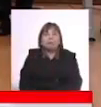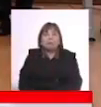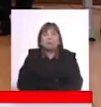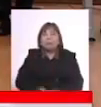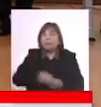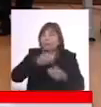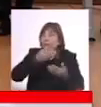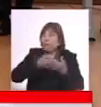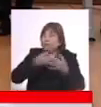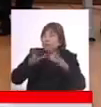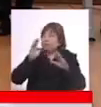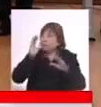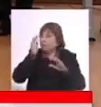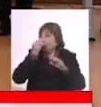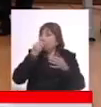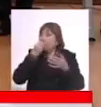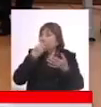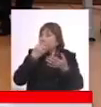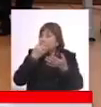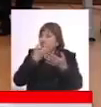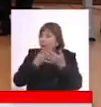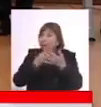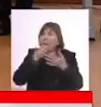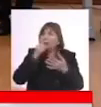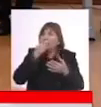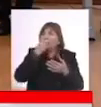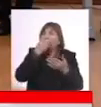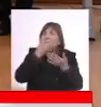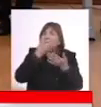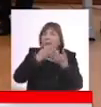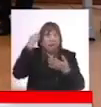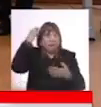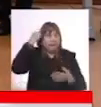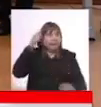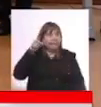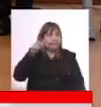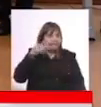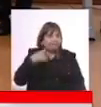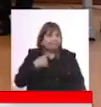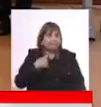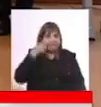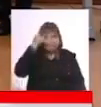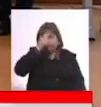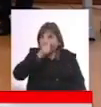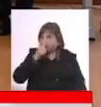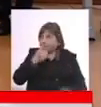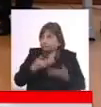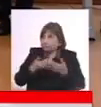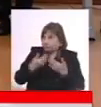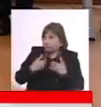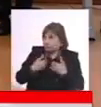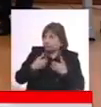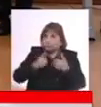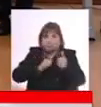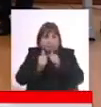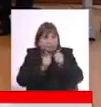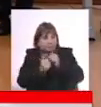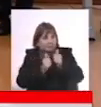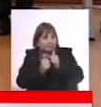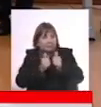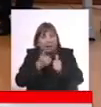eficiencia. Y parece mentira, ellos tienen una política, ¿no? Ante el